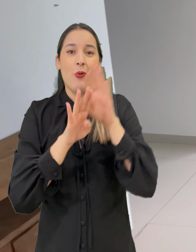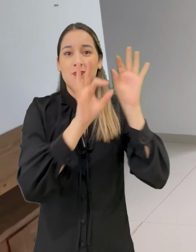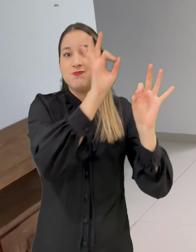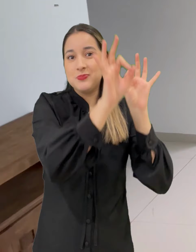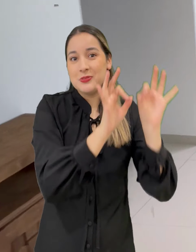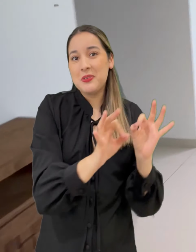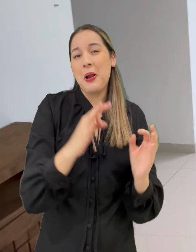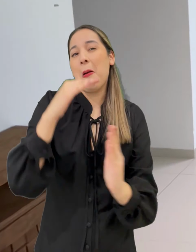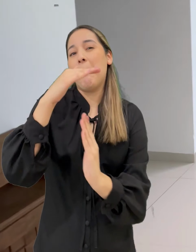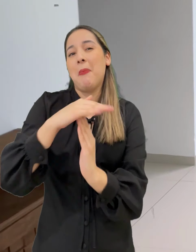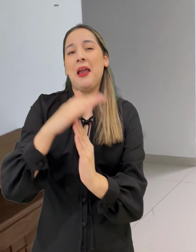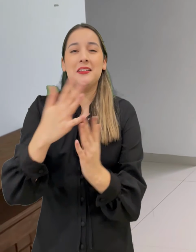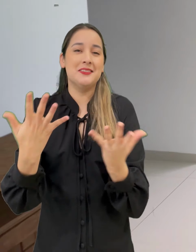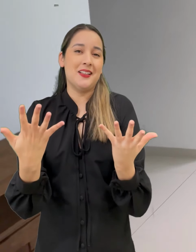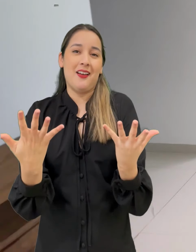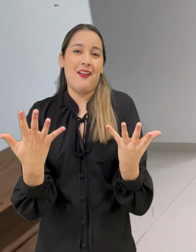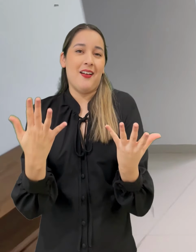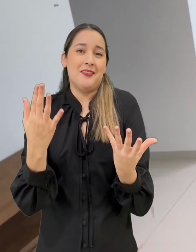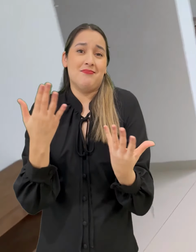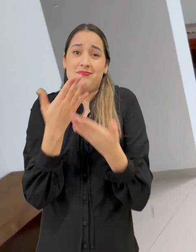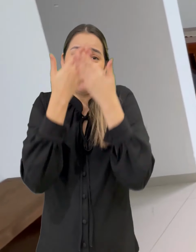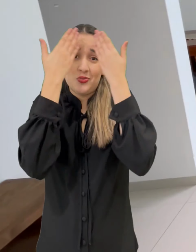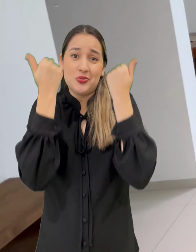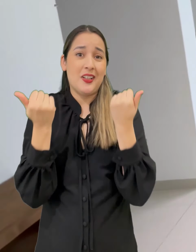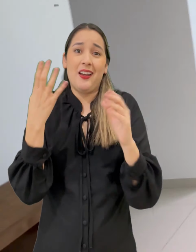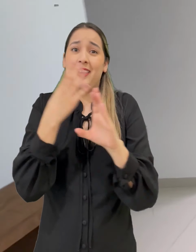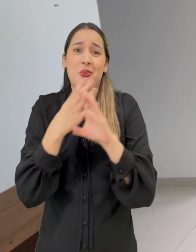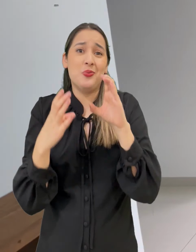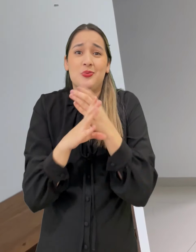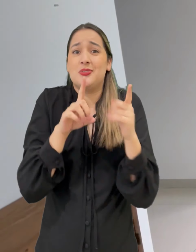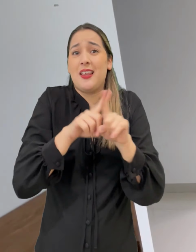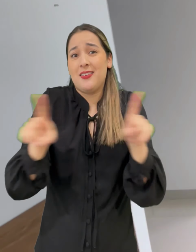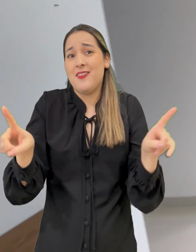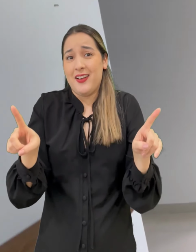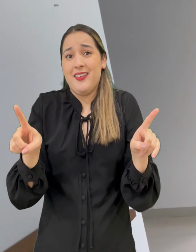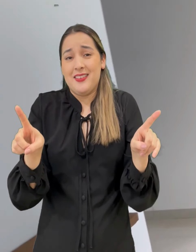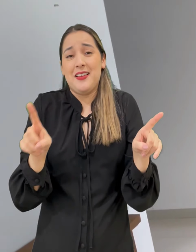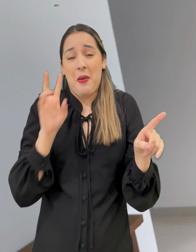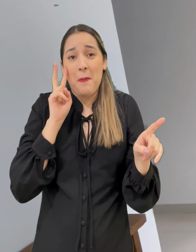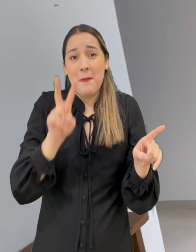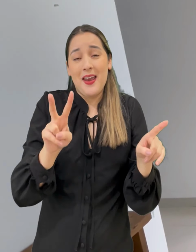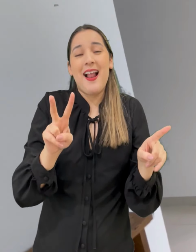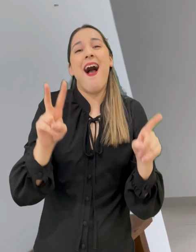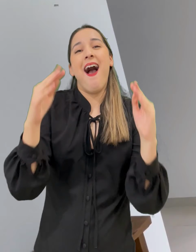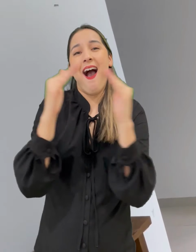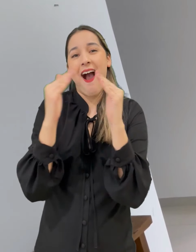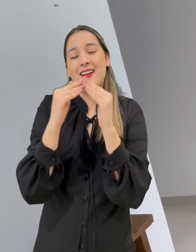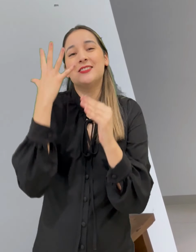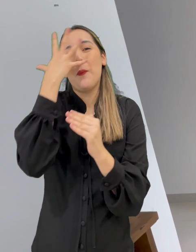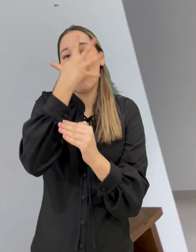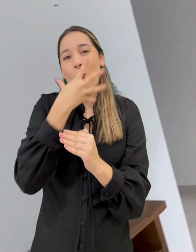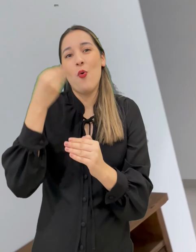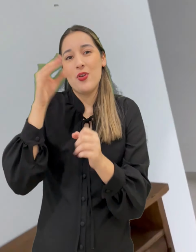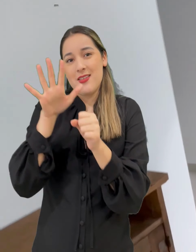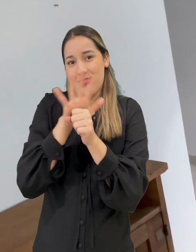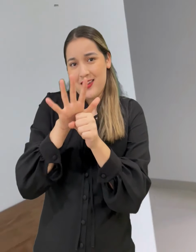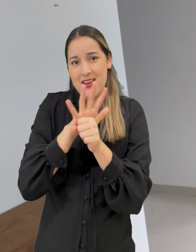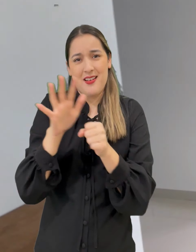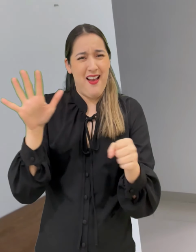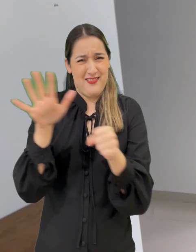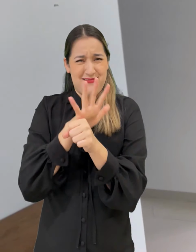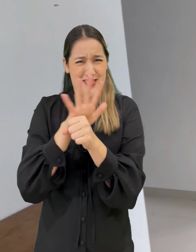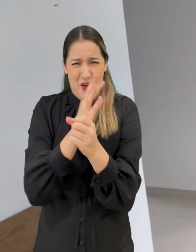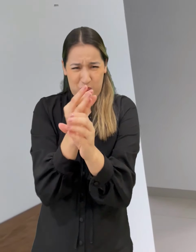decoración la mesita y nose diferentes cosas que van a hacer llenar la casa y no estoy hablando